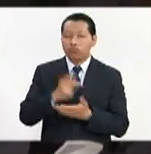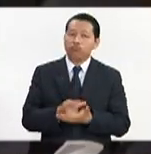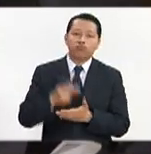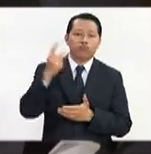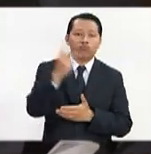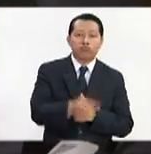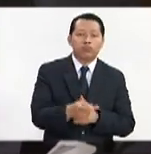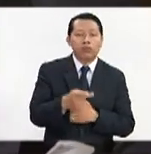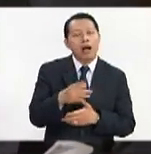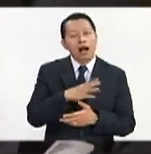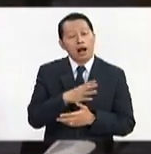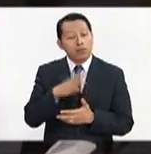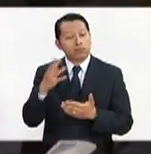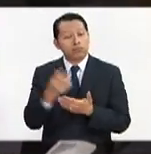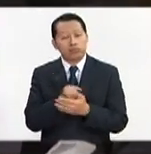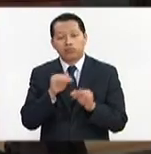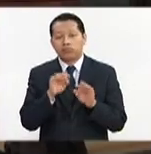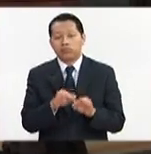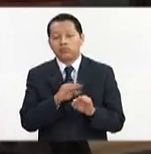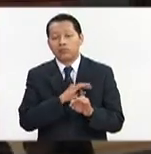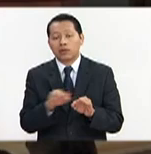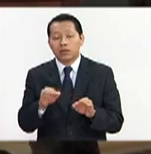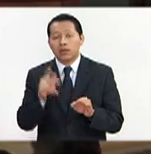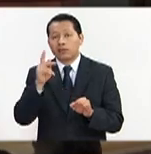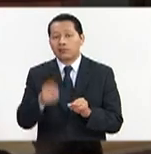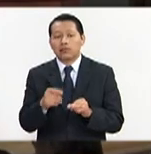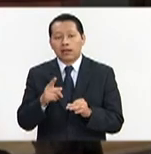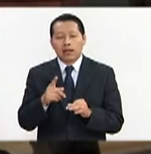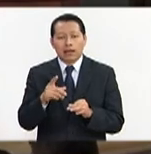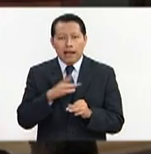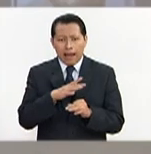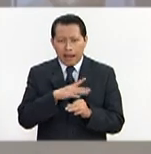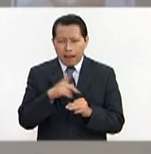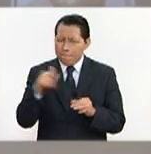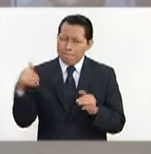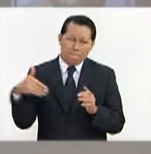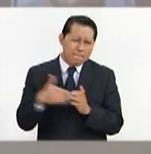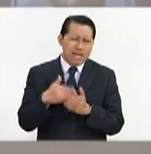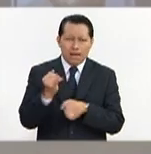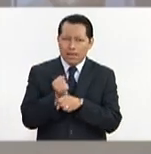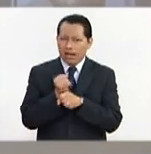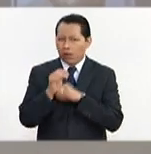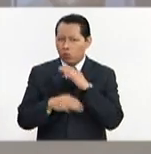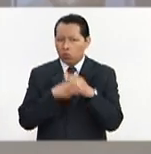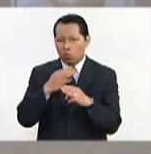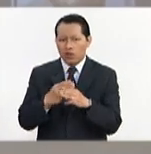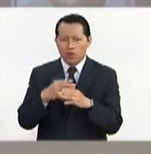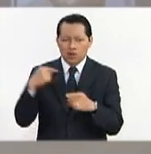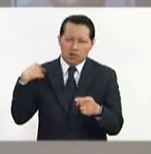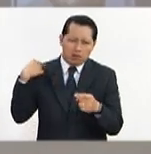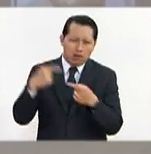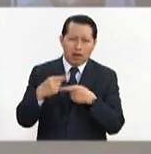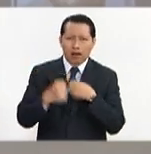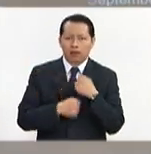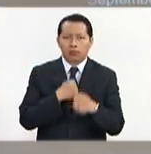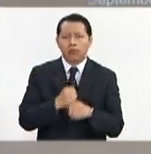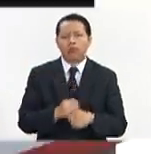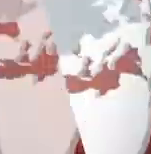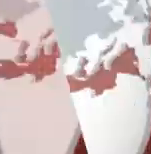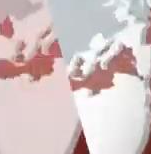por un logro científico que ha involucrado miles de investigadores en todo el mundo en los últimos años.